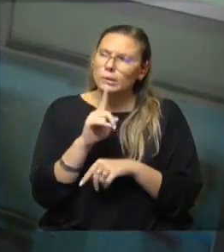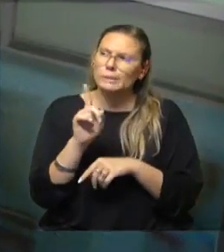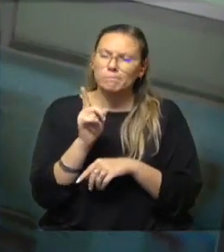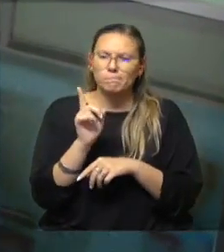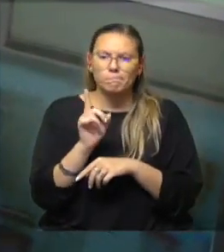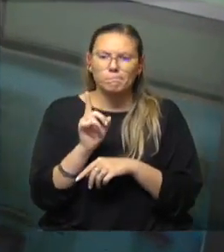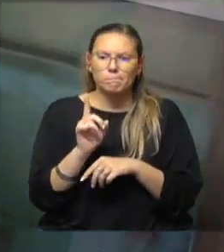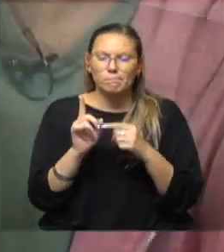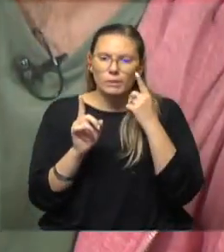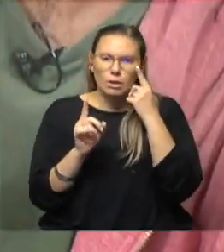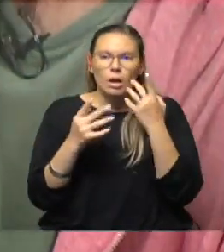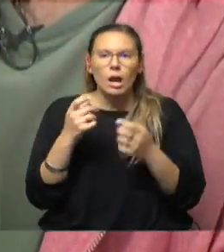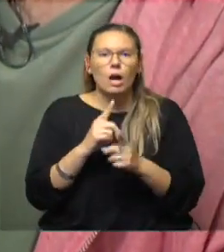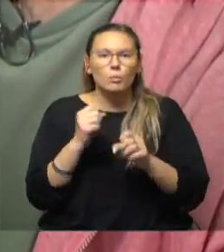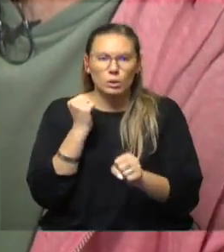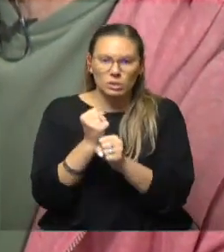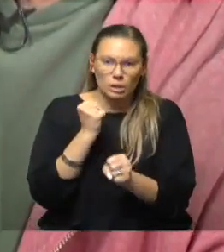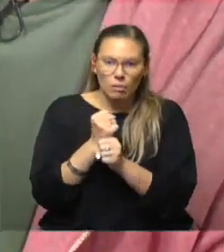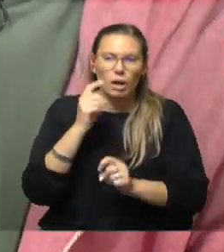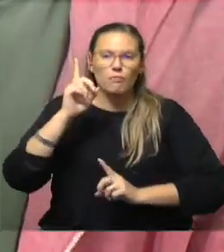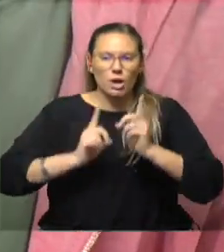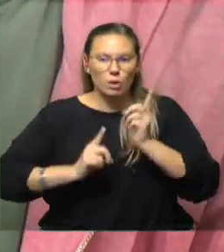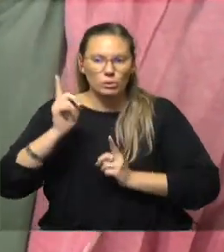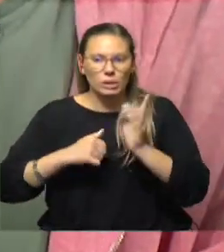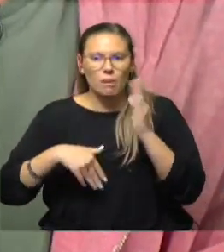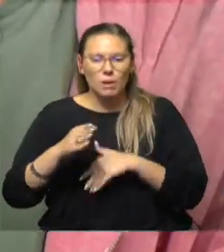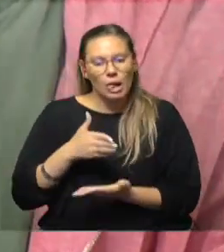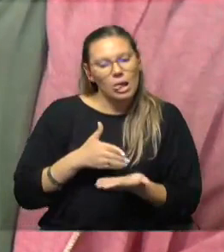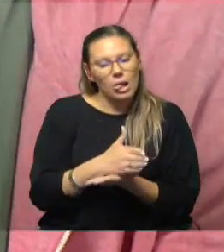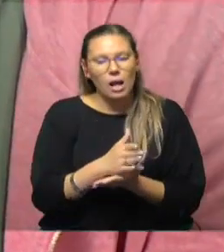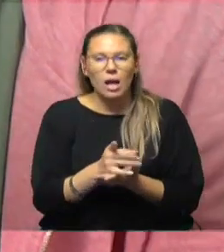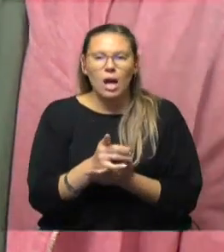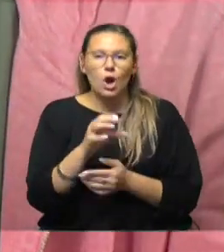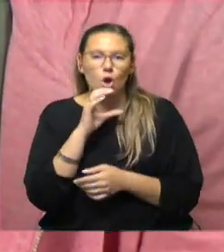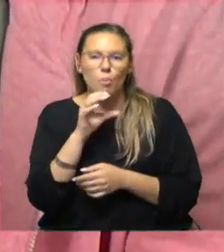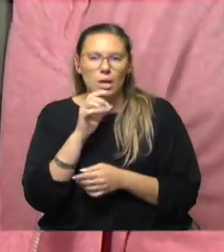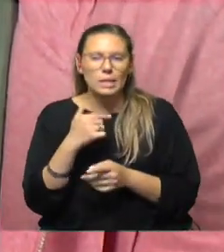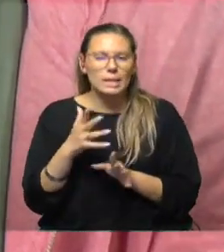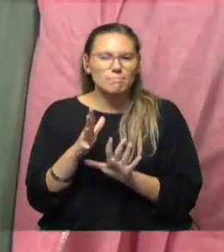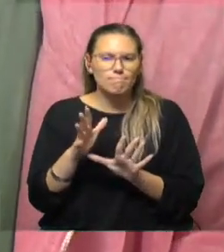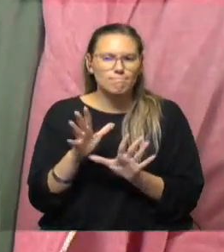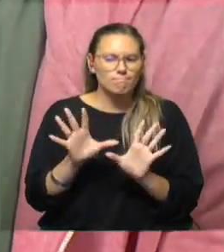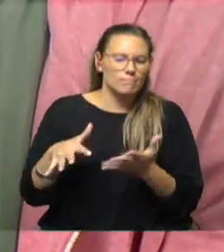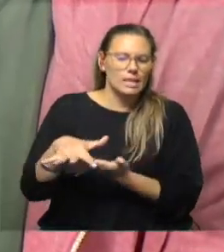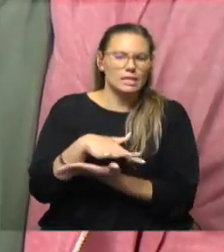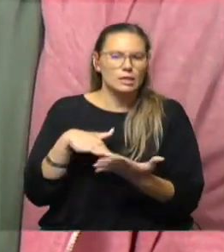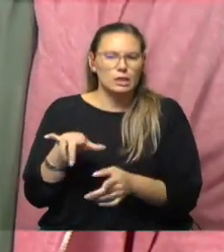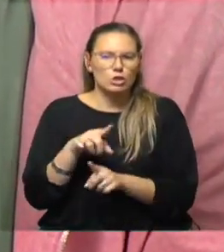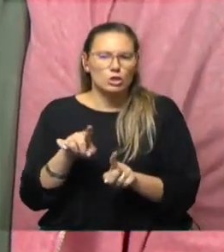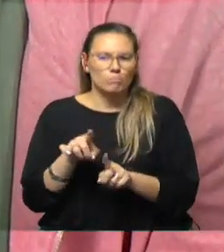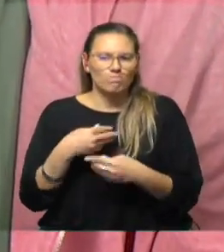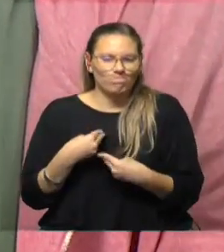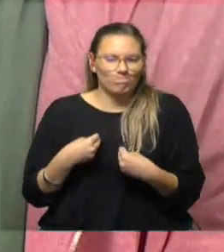claro. que no tanto? Intenté hacer algunos trabajos en la facultad que iban más en un lado más de comedia. Y como que el ecosistema no siento